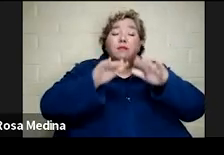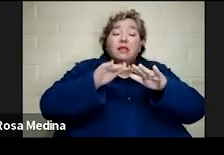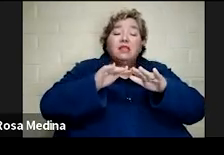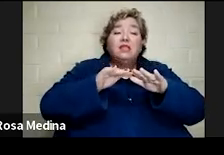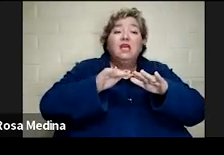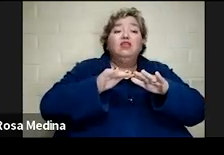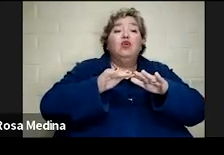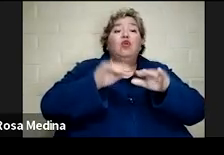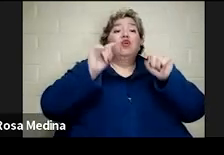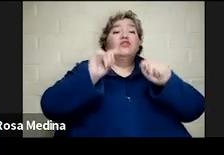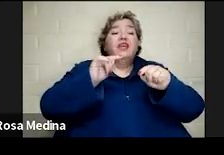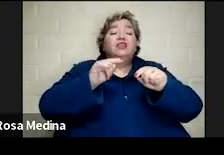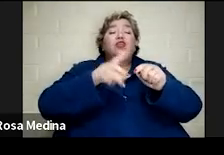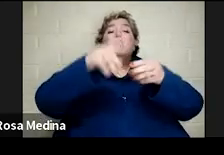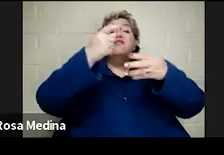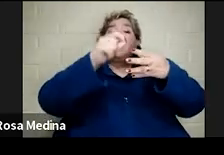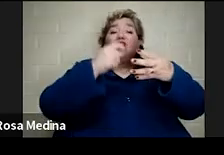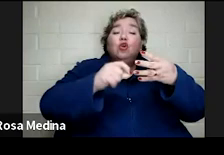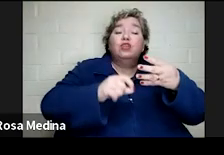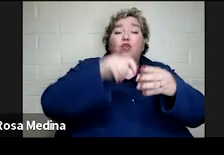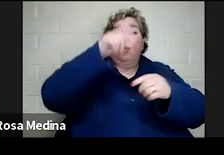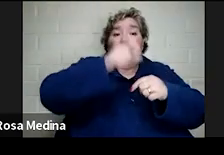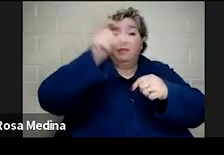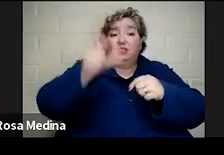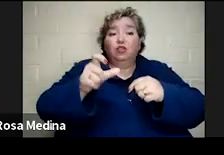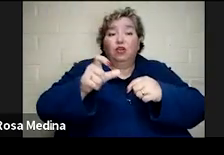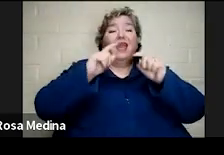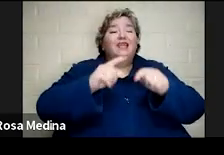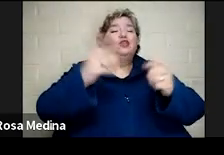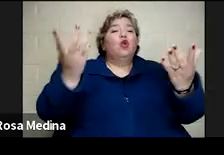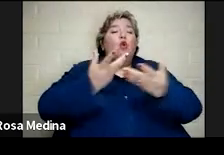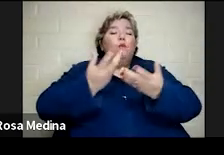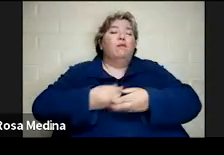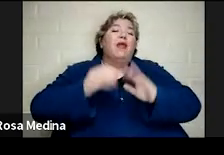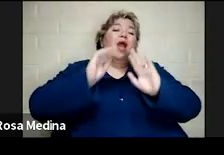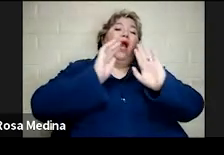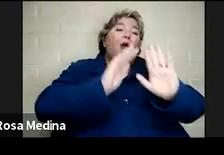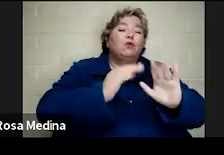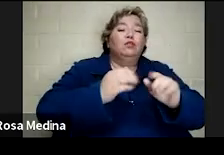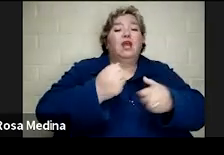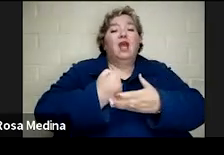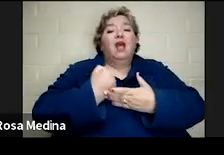los diagnósticos que la persona tenga, es cómo se van a apoyar y cómo se va a poder